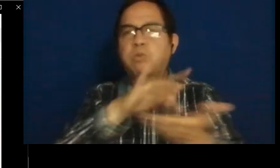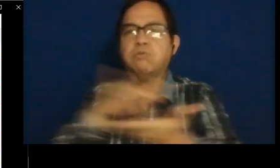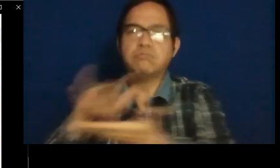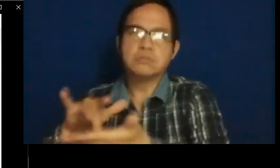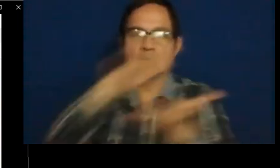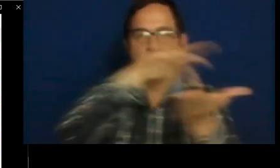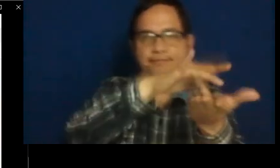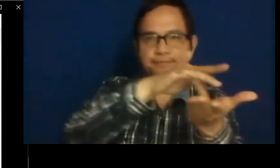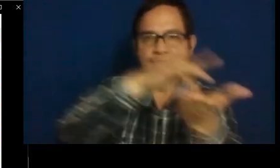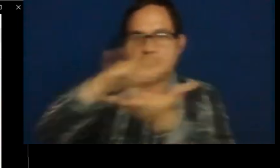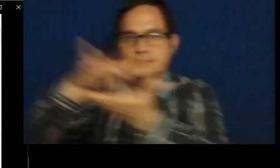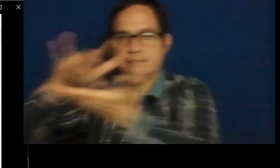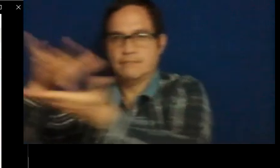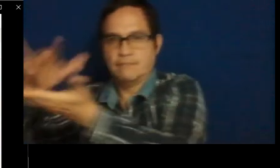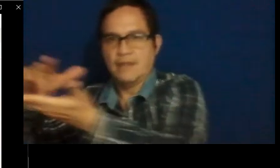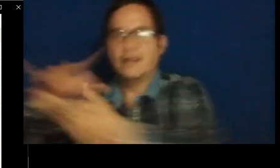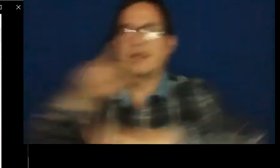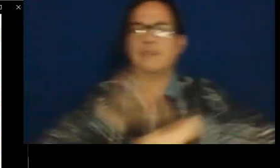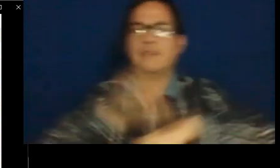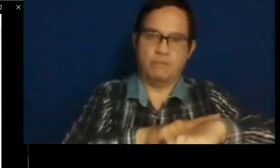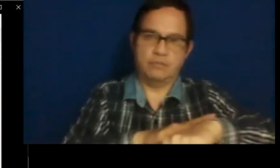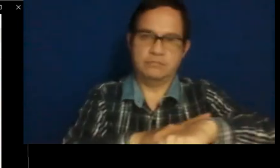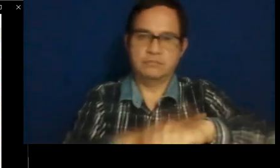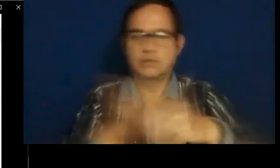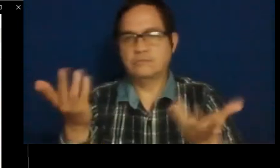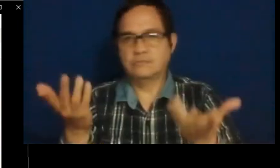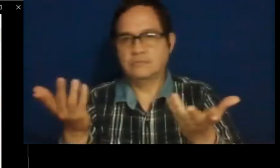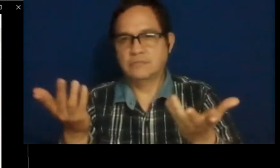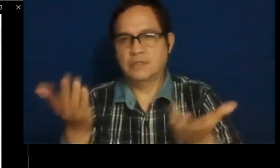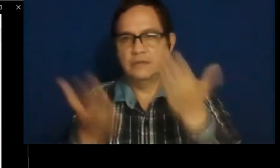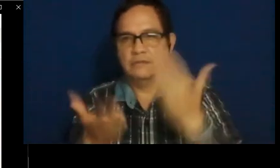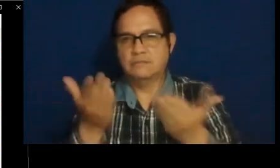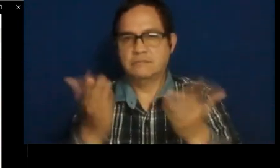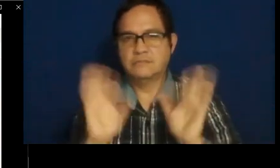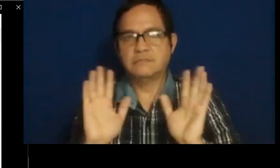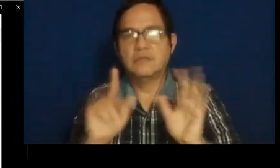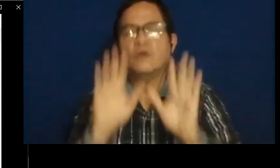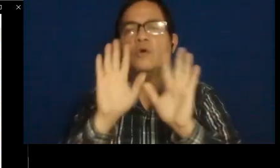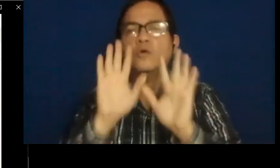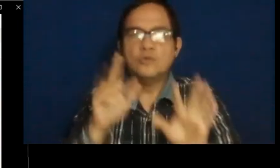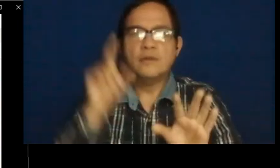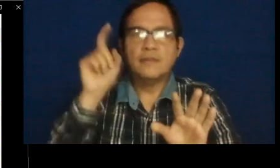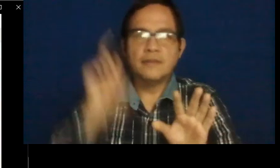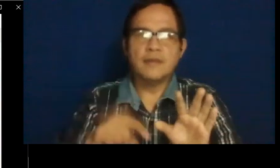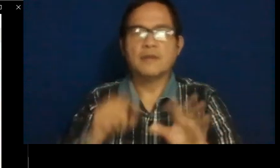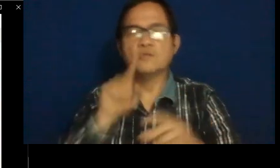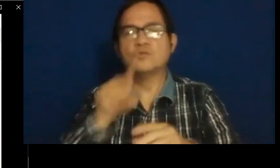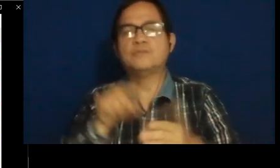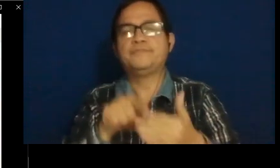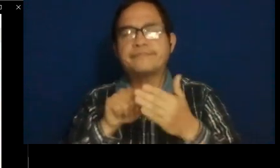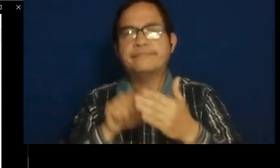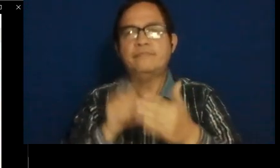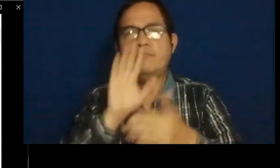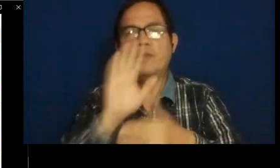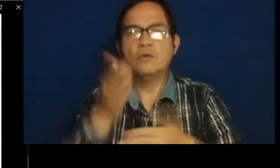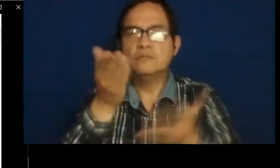la posición respecto al tiempo, ¿sí? Es básicamente esta expresión. Pero entonces hay que tener en cuenta que esta expresión tiene